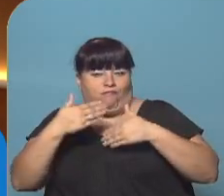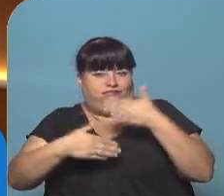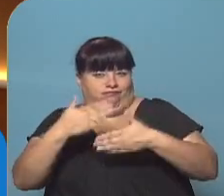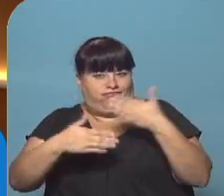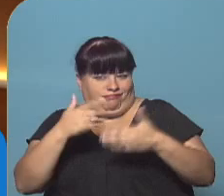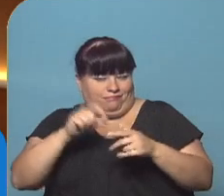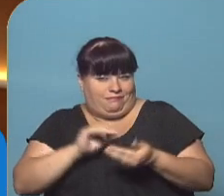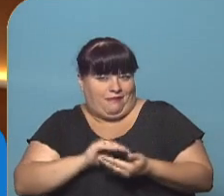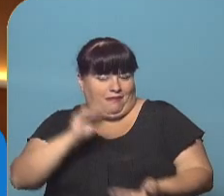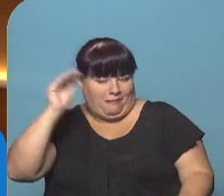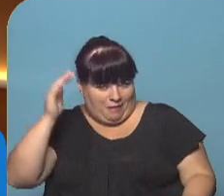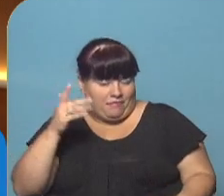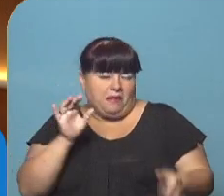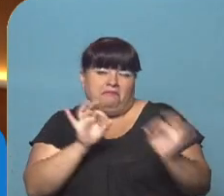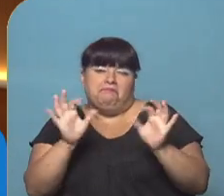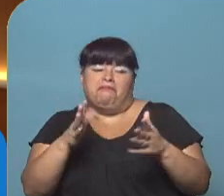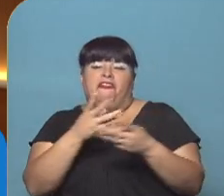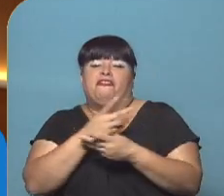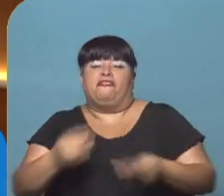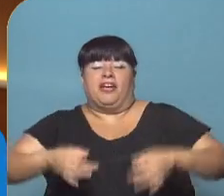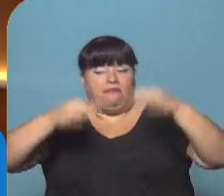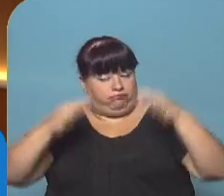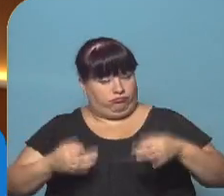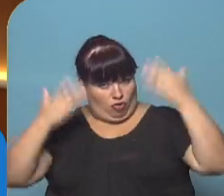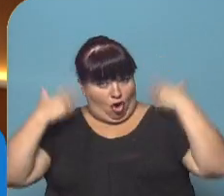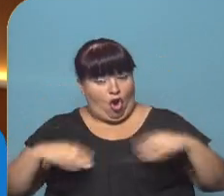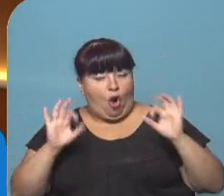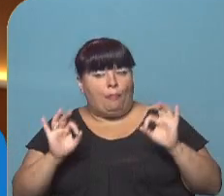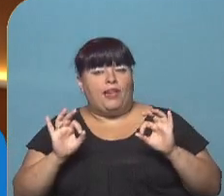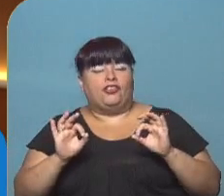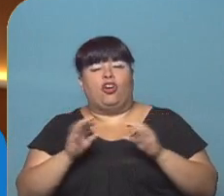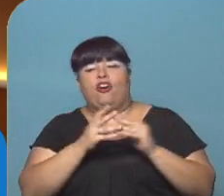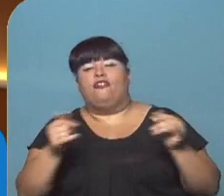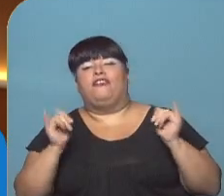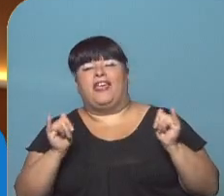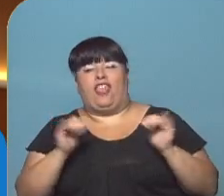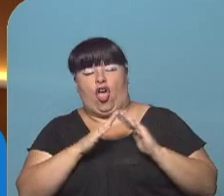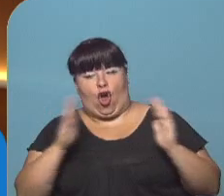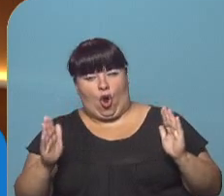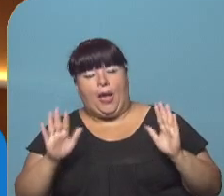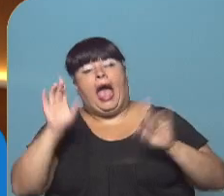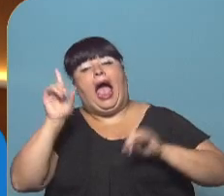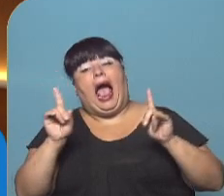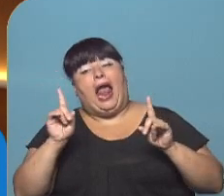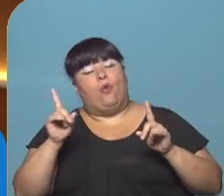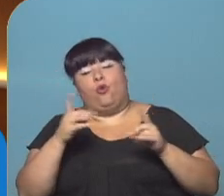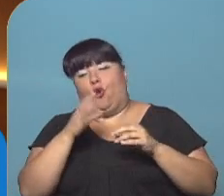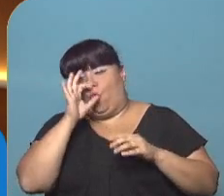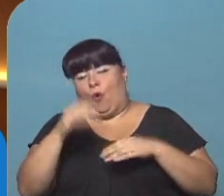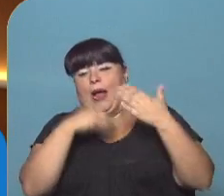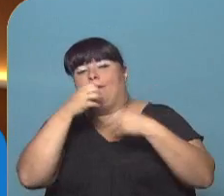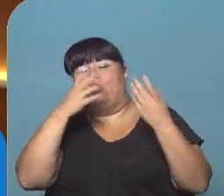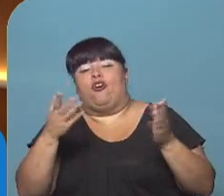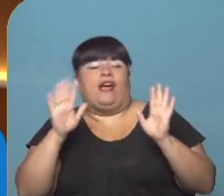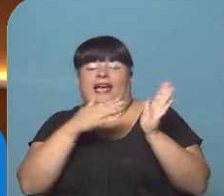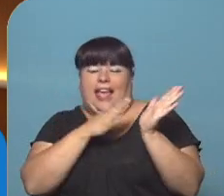del tiempo. Se calcula que termina la maduración al finalizar la adolescencia, aunque algunos no terminan de madurar nunca, pero